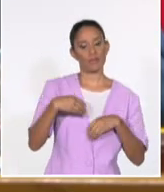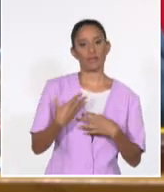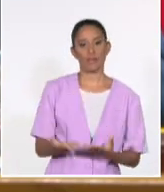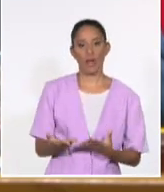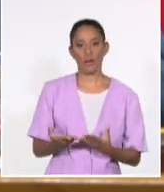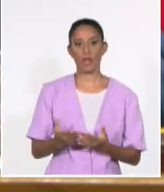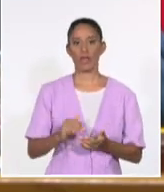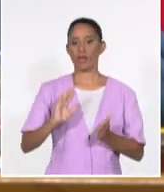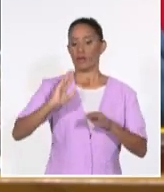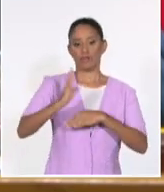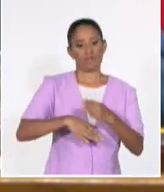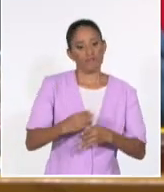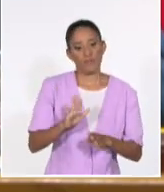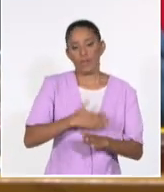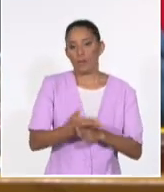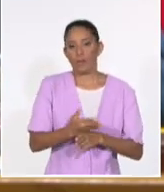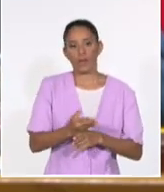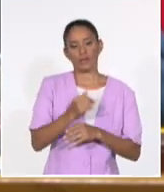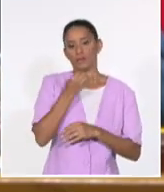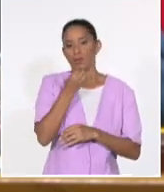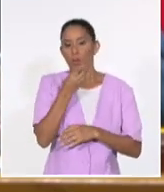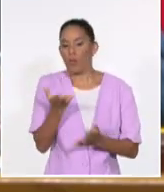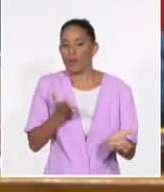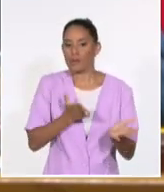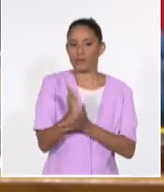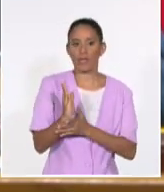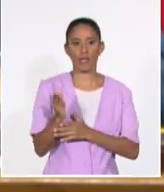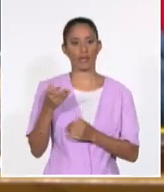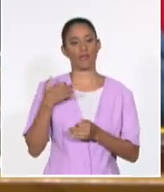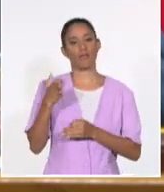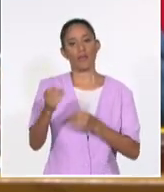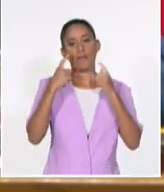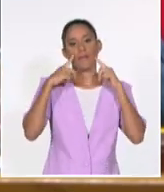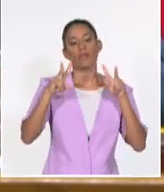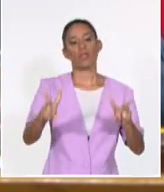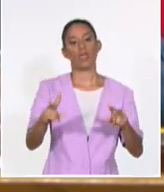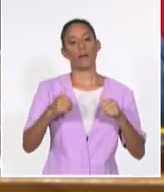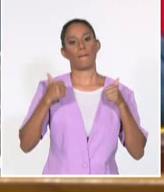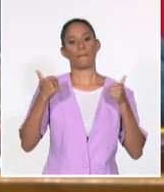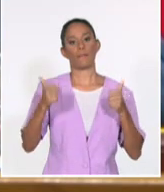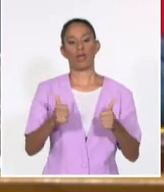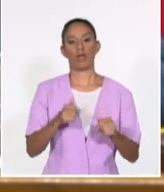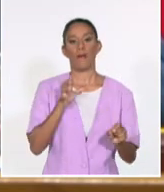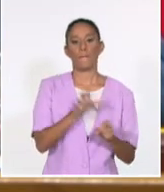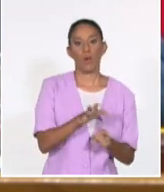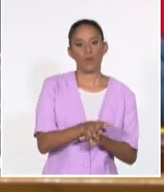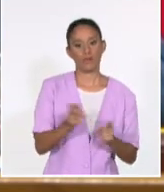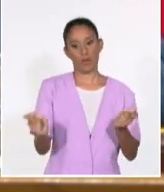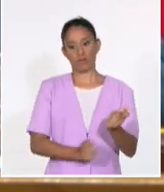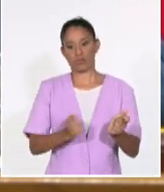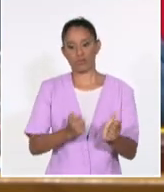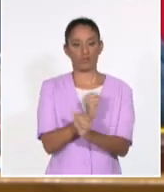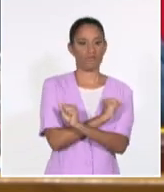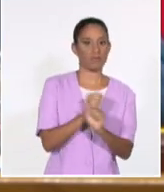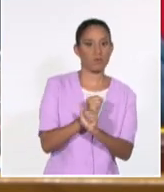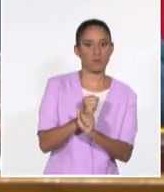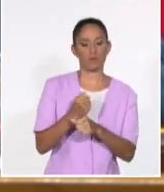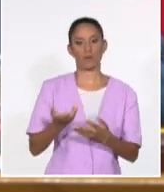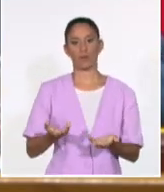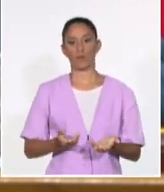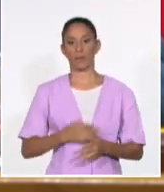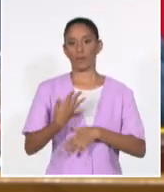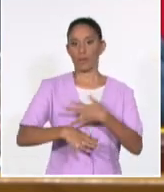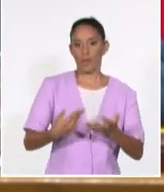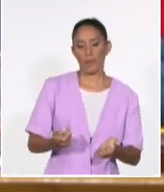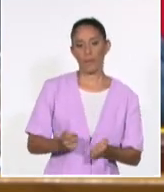esfuerzo humanitario. Además, nuestro proyecto estipula la condena de toda violencia y todos los ataques terroristas, la apertura de corredores humanitarios